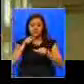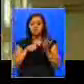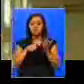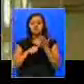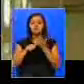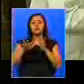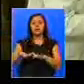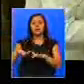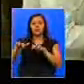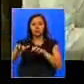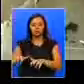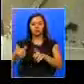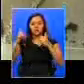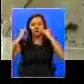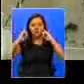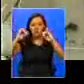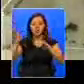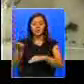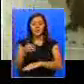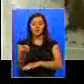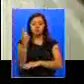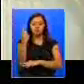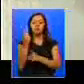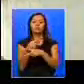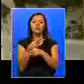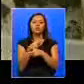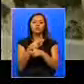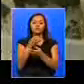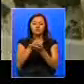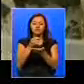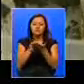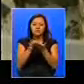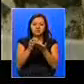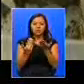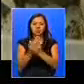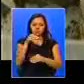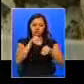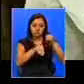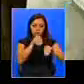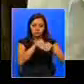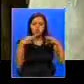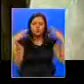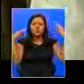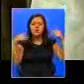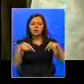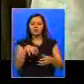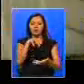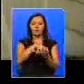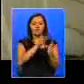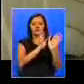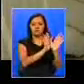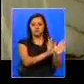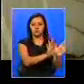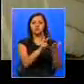Agricultura, Ganadería, Acuacultura y Pesca, producen el hongo en un laboratorio de bioinsumos único en la provincia. Un proyecto